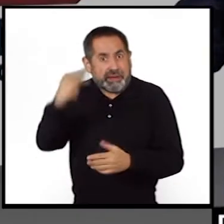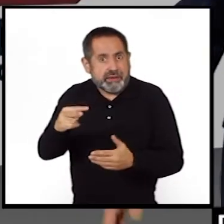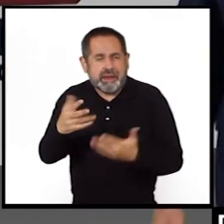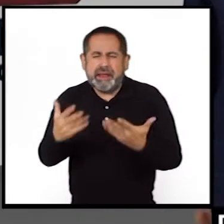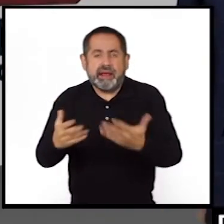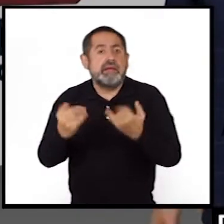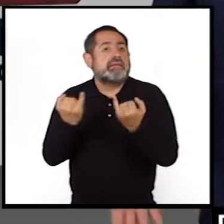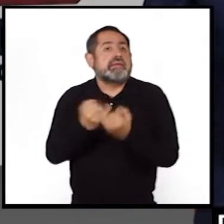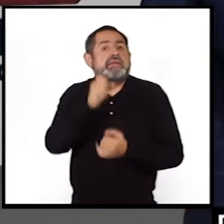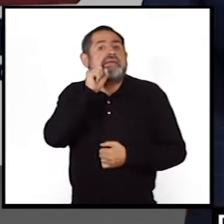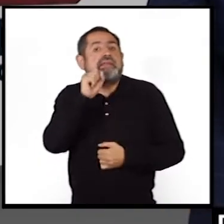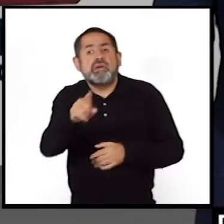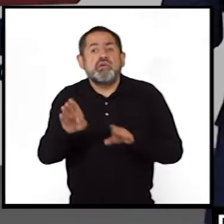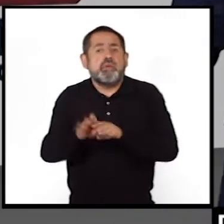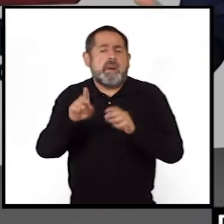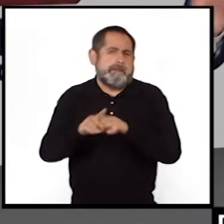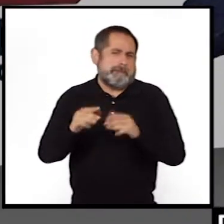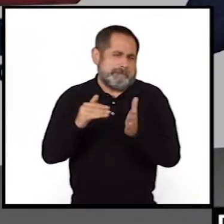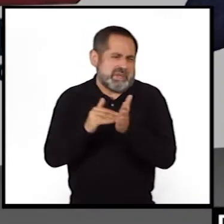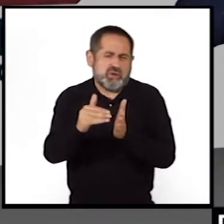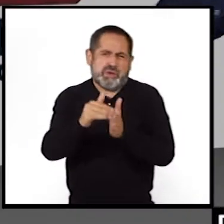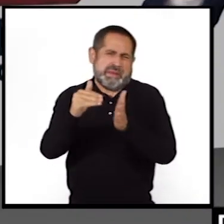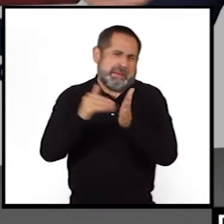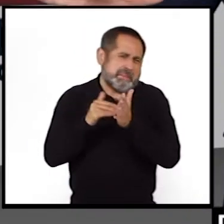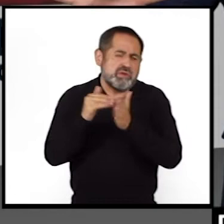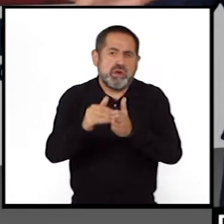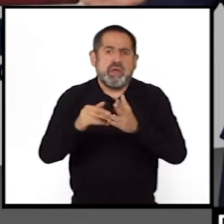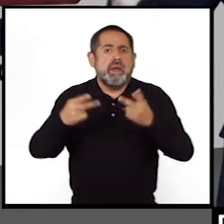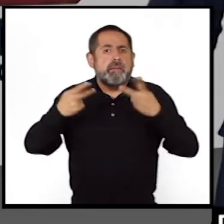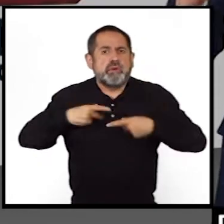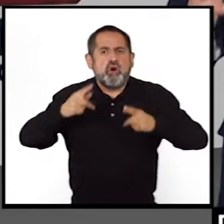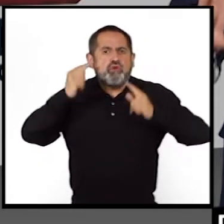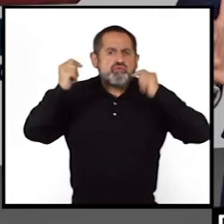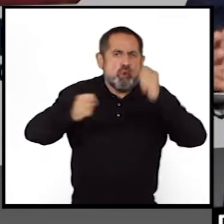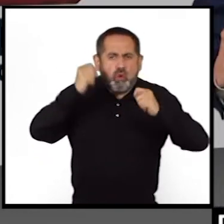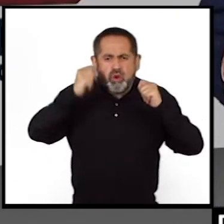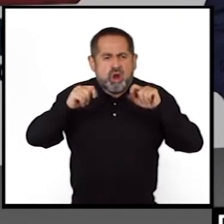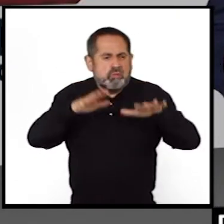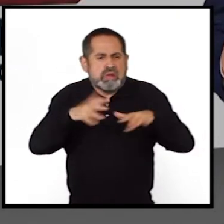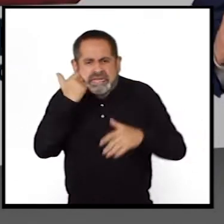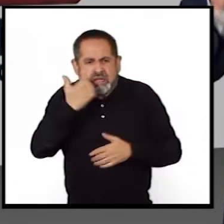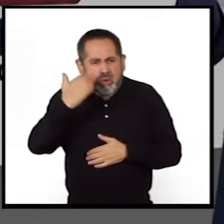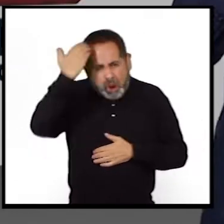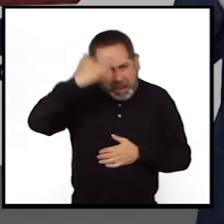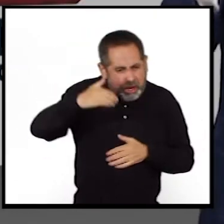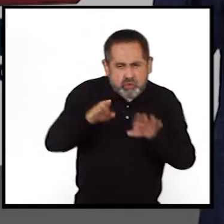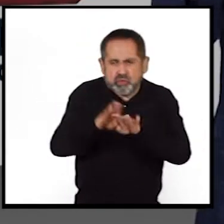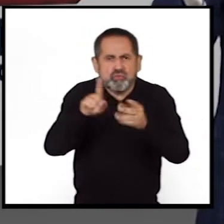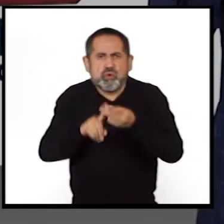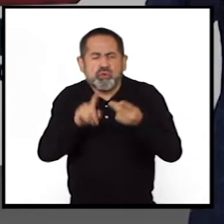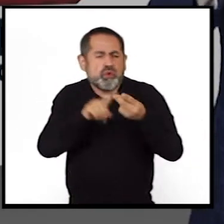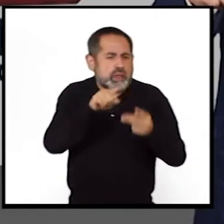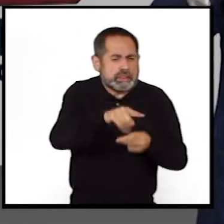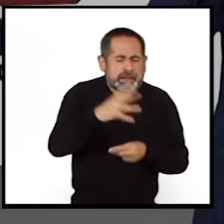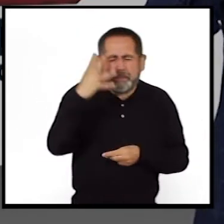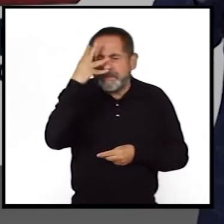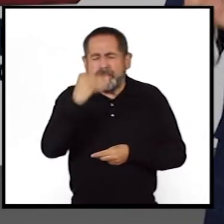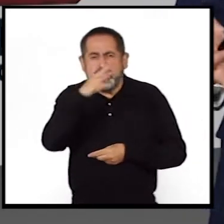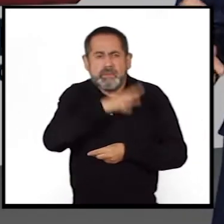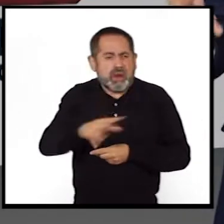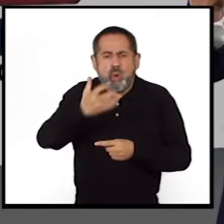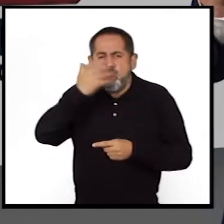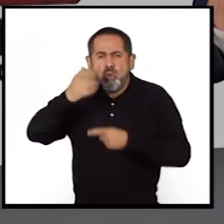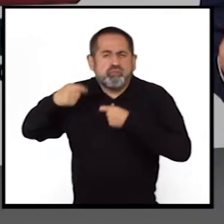De igual manera, esperamos la participación de millones de potenciales turistas que buscan descubrir rincones